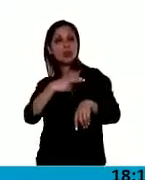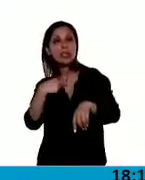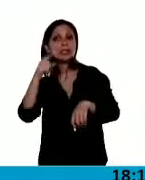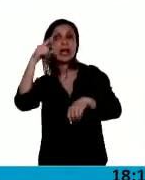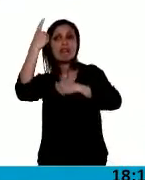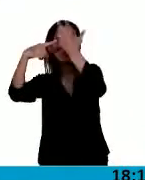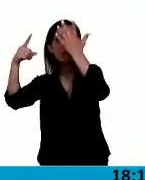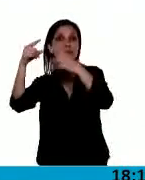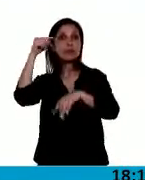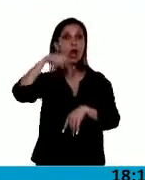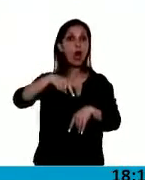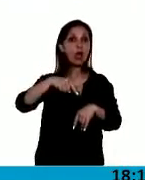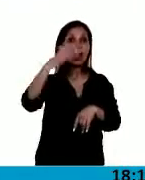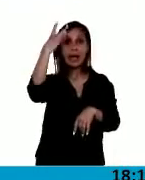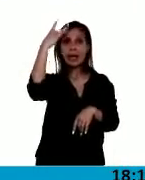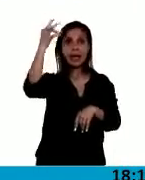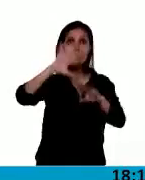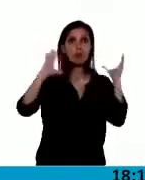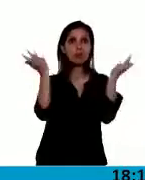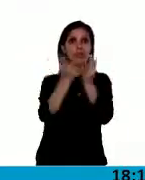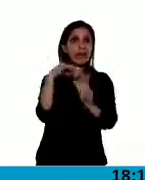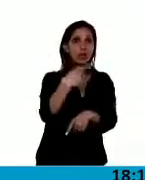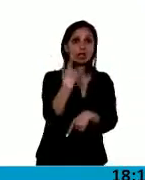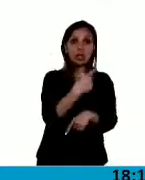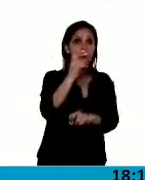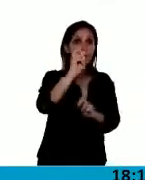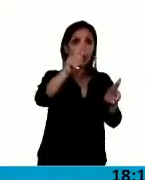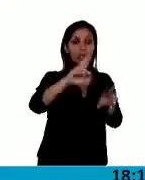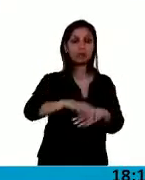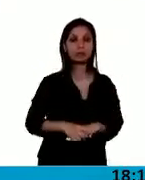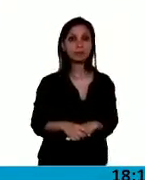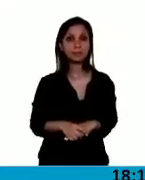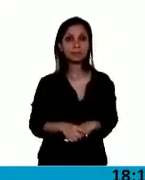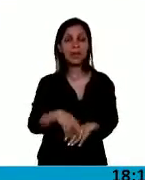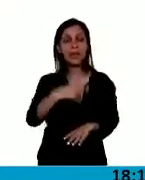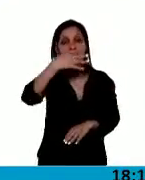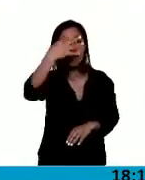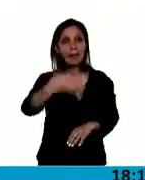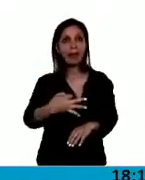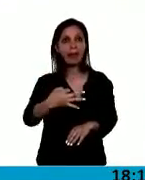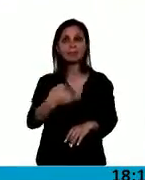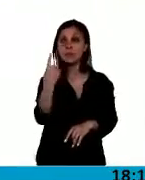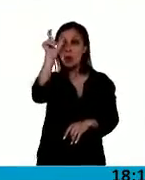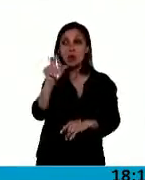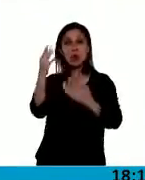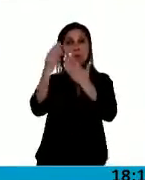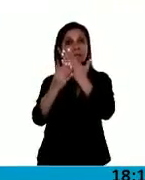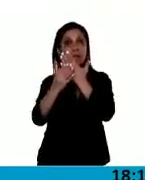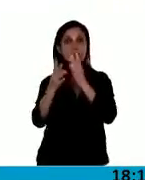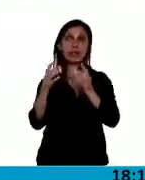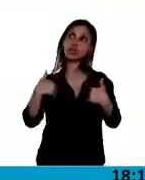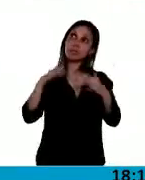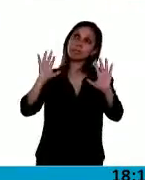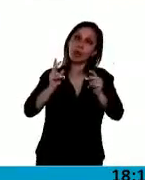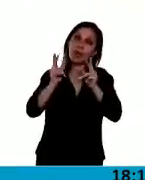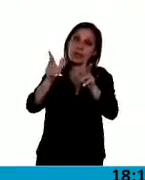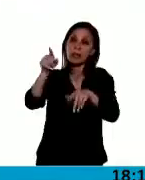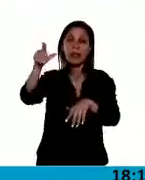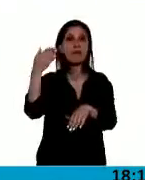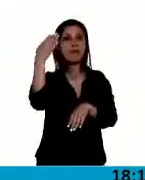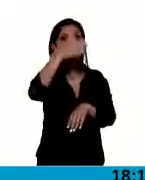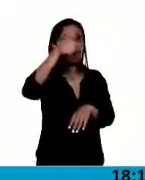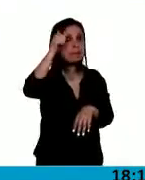peores gestiones de la pandemia. De verdad, señor presidente, un ministro que siendo generosa visitó la ciudad de Mar del